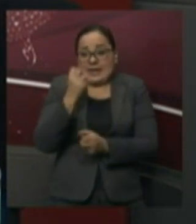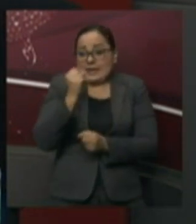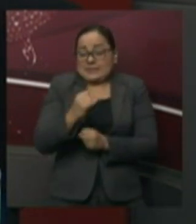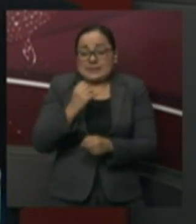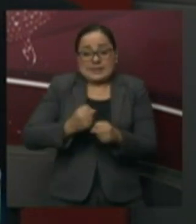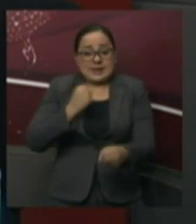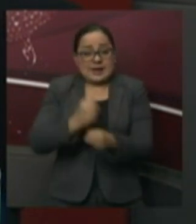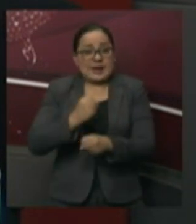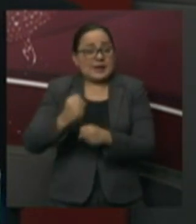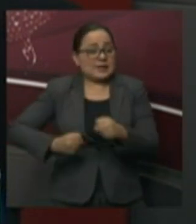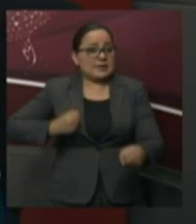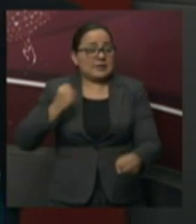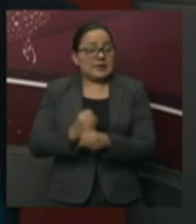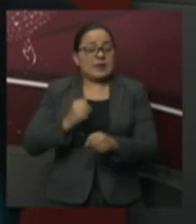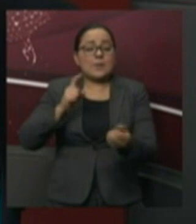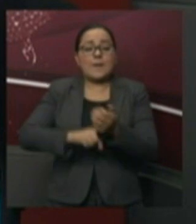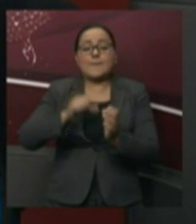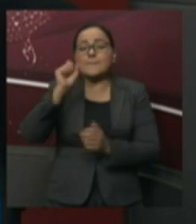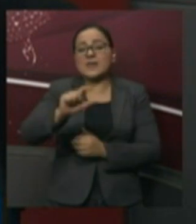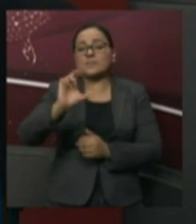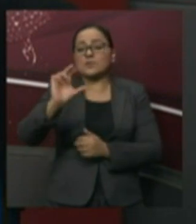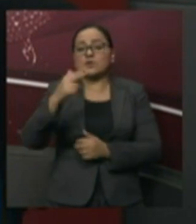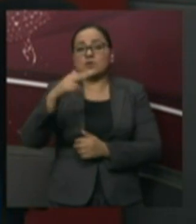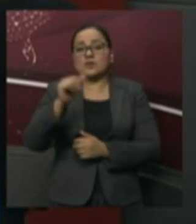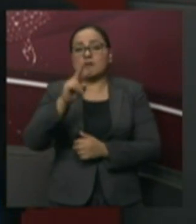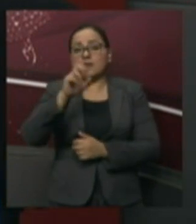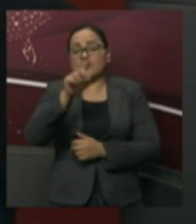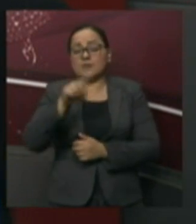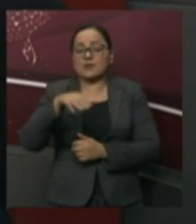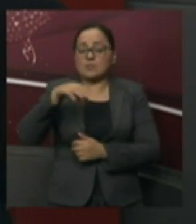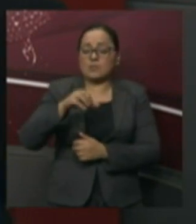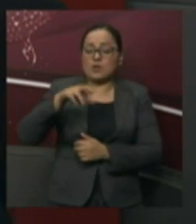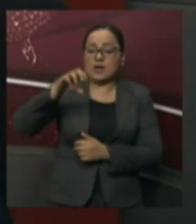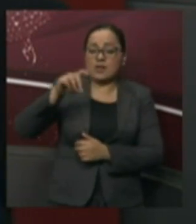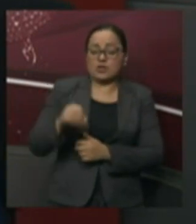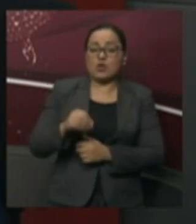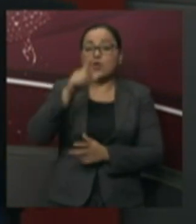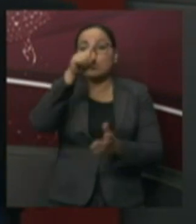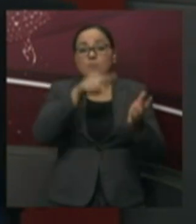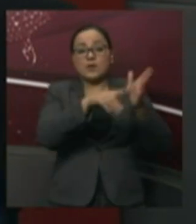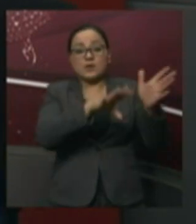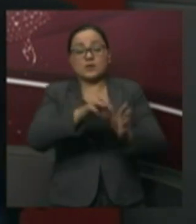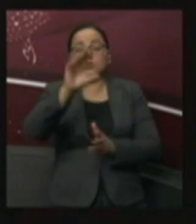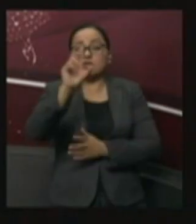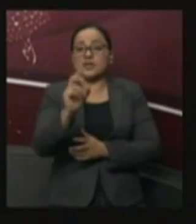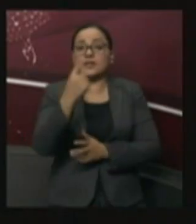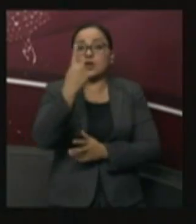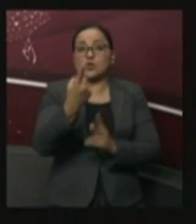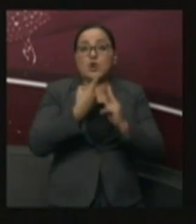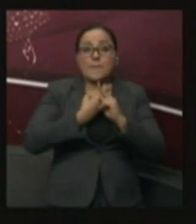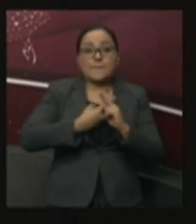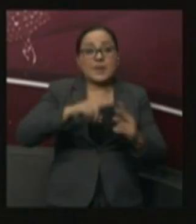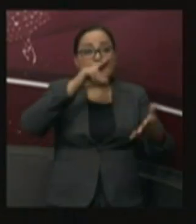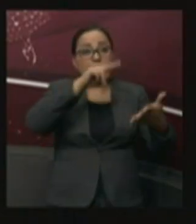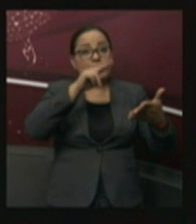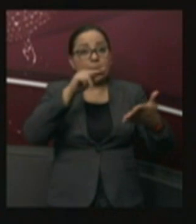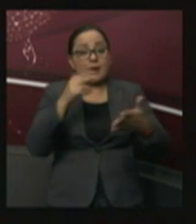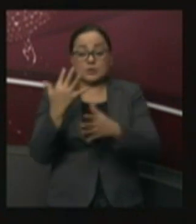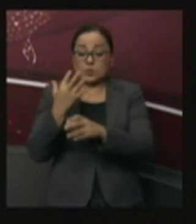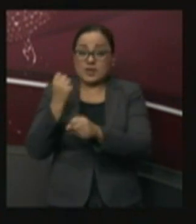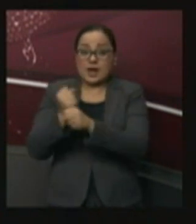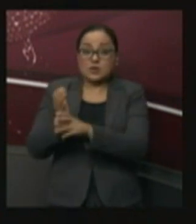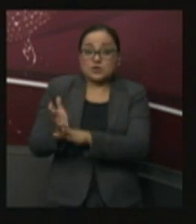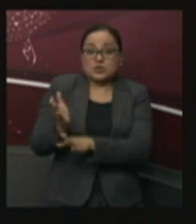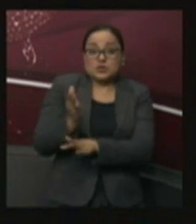mucho tiempo Chávez Morado. Hay que decirlo. Su primer mural lo pinta en 1931, es decir, 50 años antes